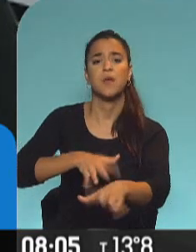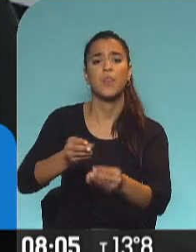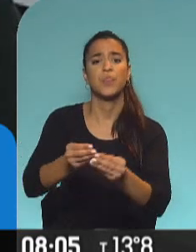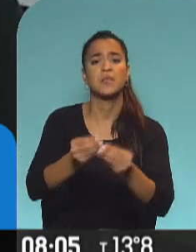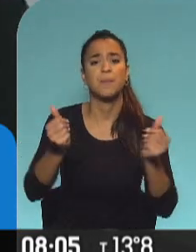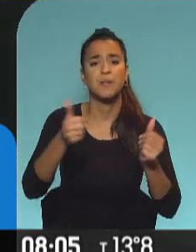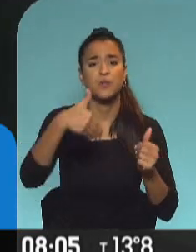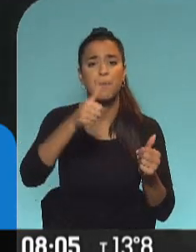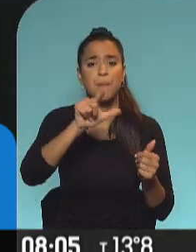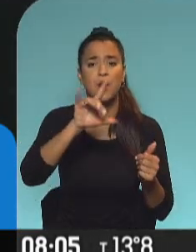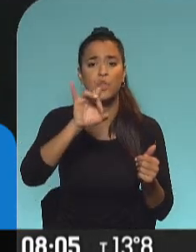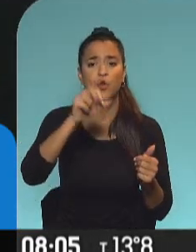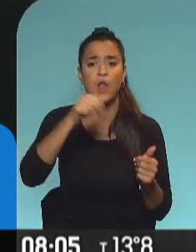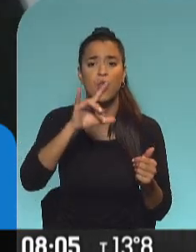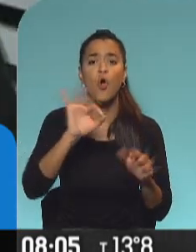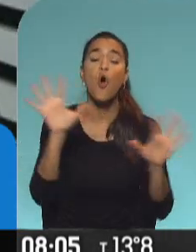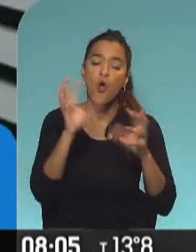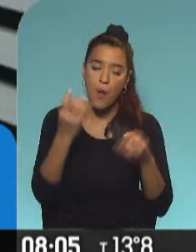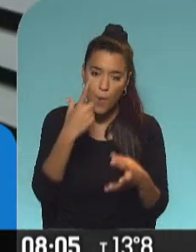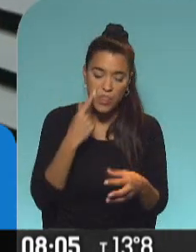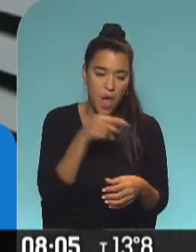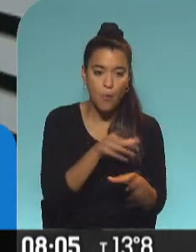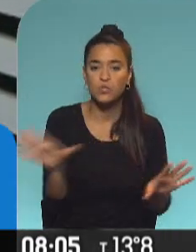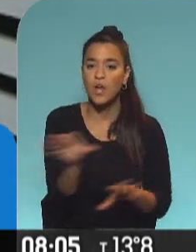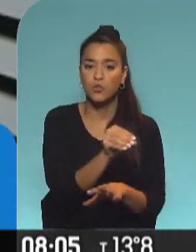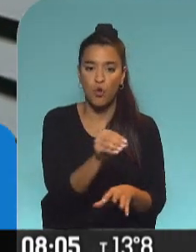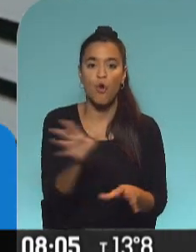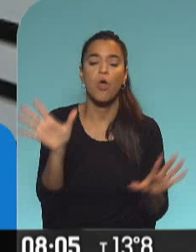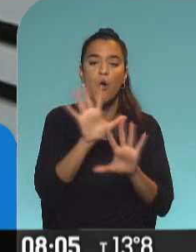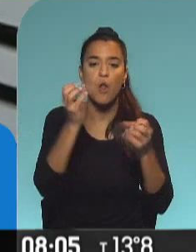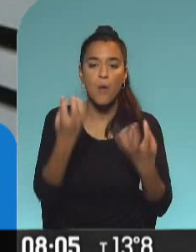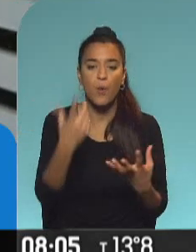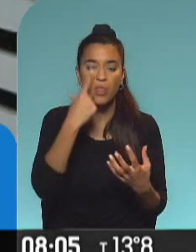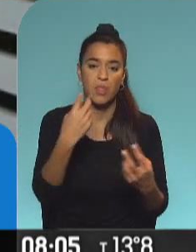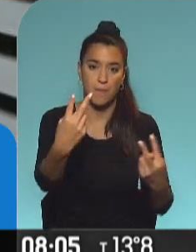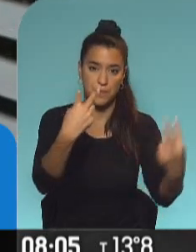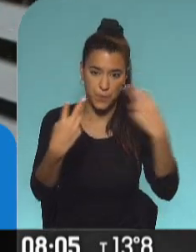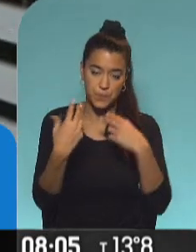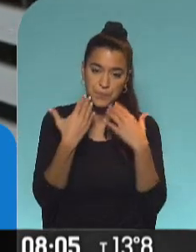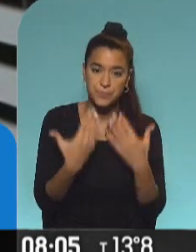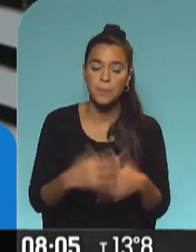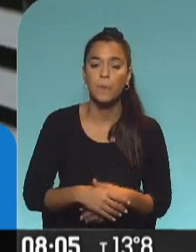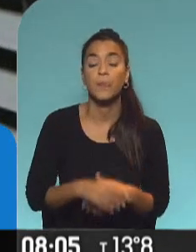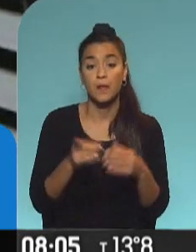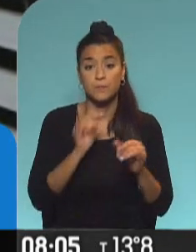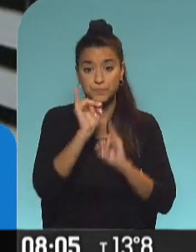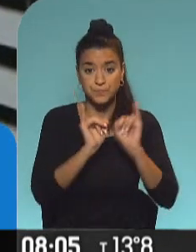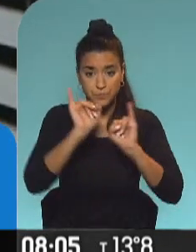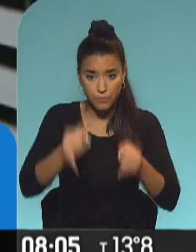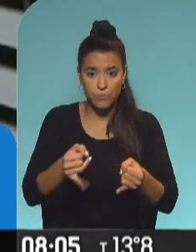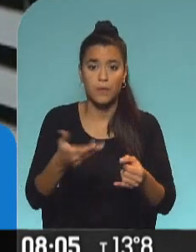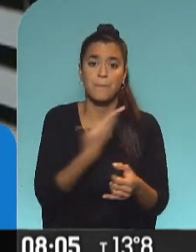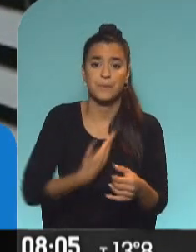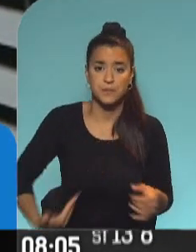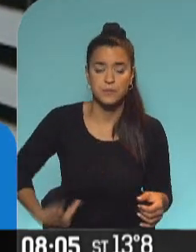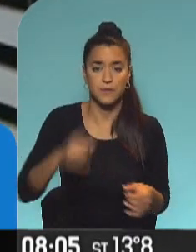desaparición de Maldonado. Bueno, Fernando, primero buen día a vos, a toda la gente que está en el piso y a la gente que los ve en casa. Contarte que sí, que efectivamente el presidente